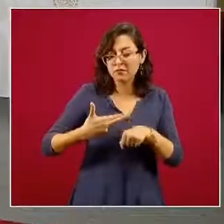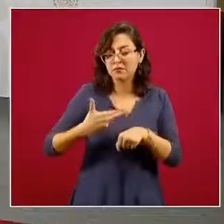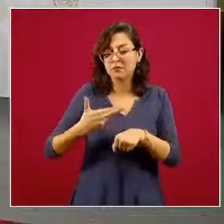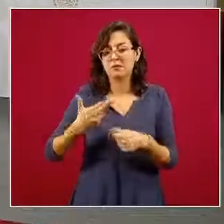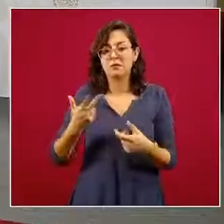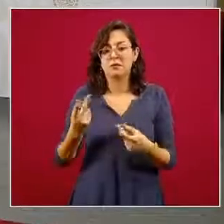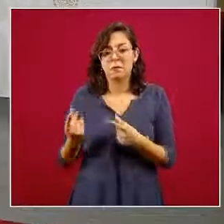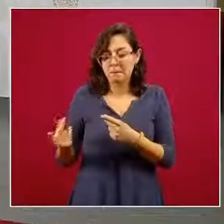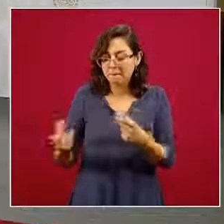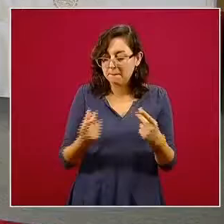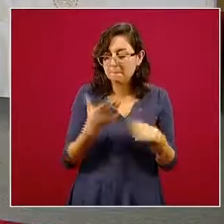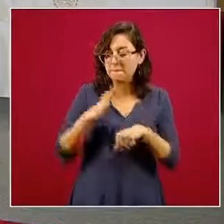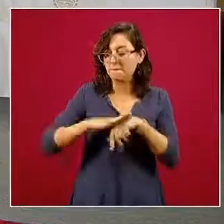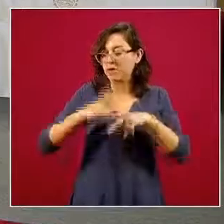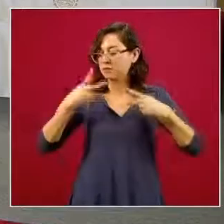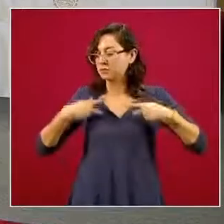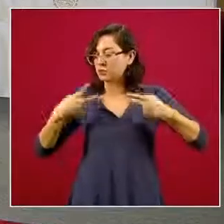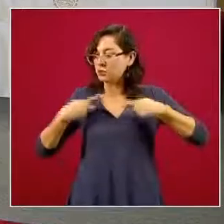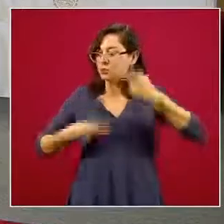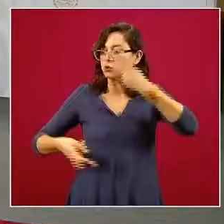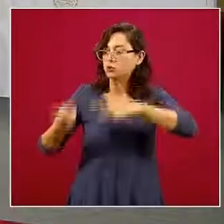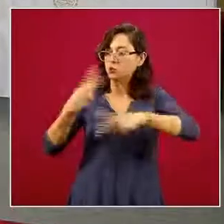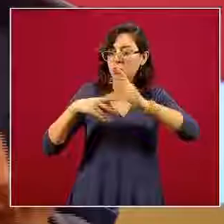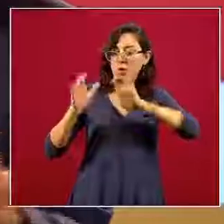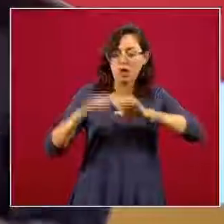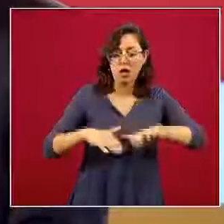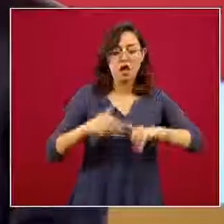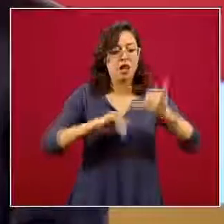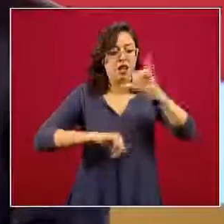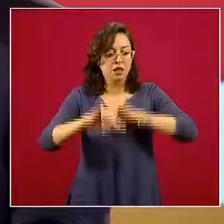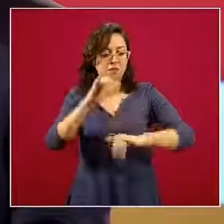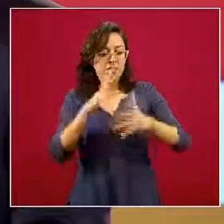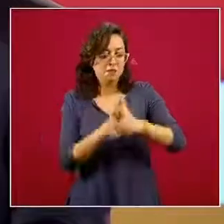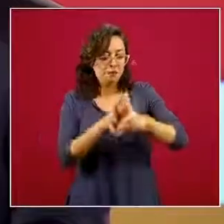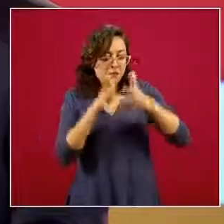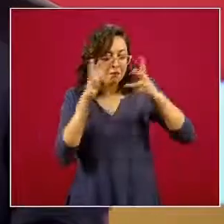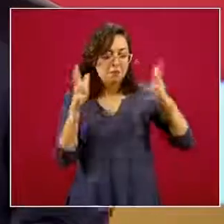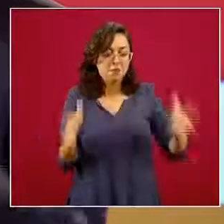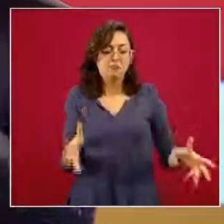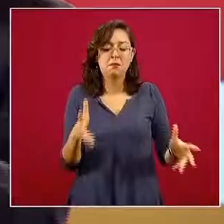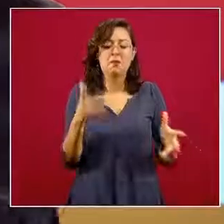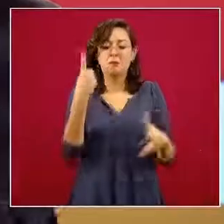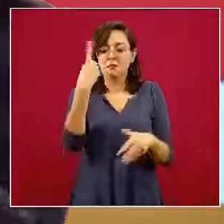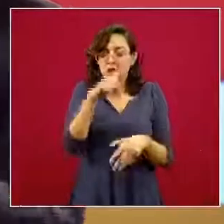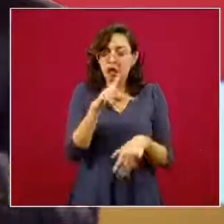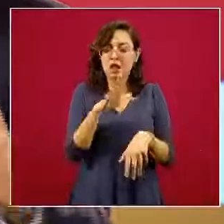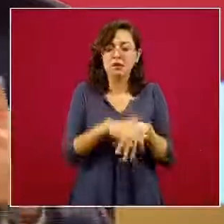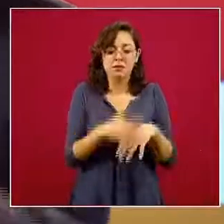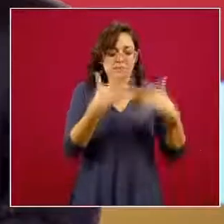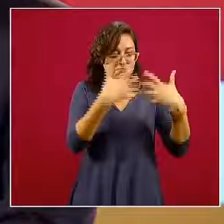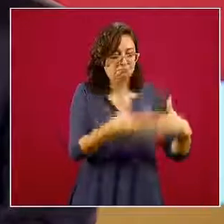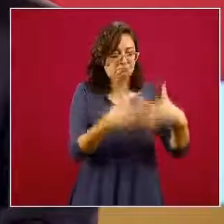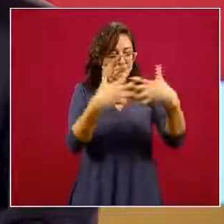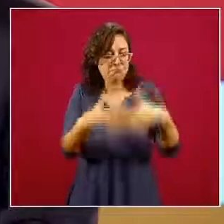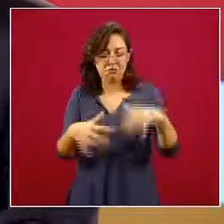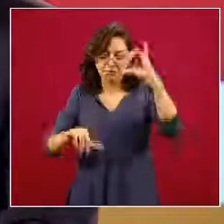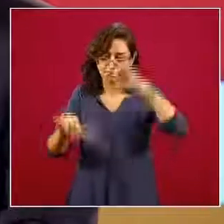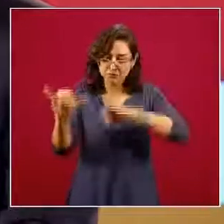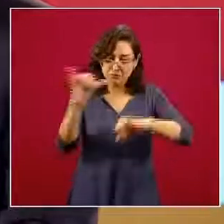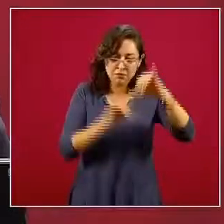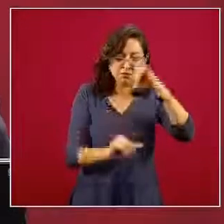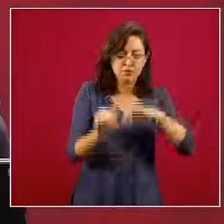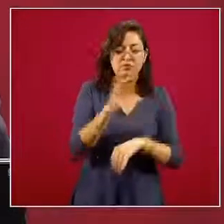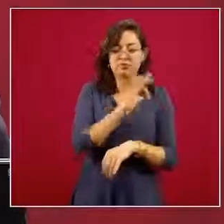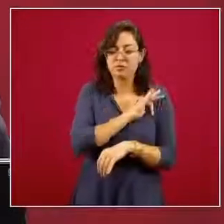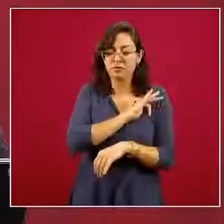capacidad humana, es decir, la cantidad de personal, crecer los laboratorios de salud pública para que tengan más máquinas que realizan el